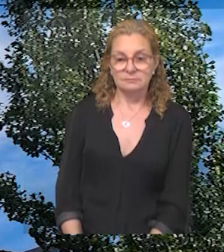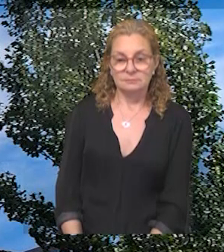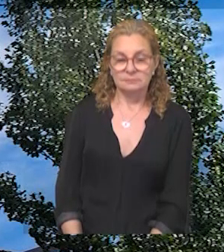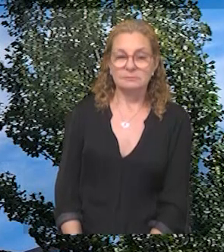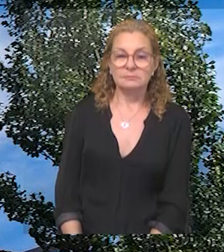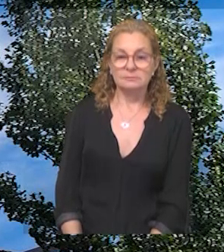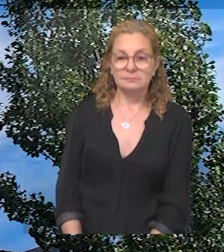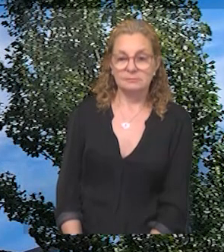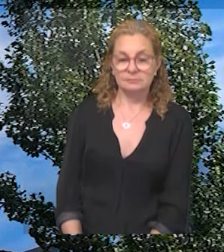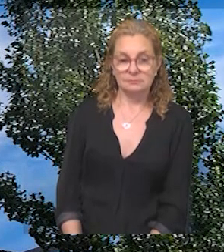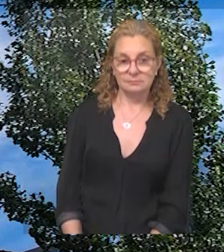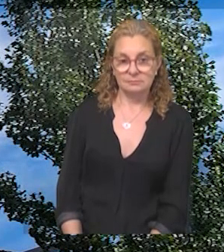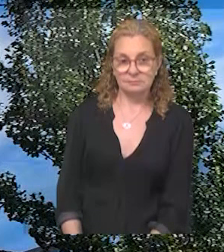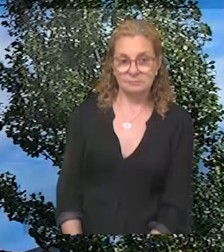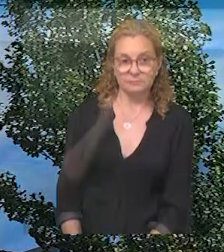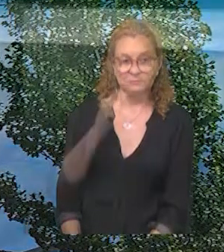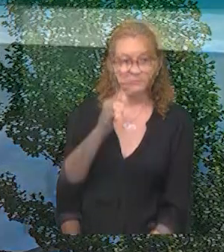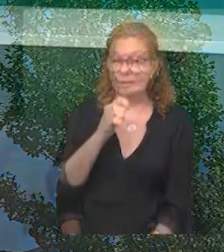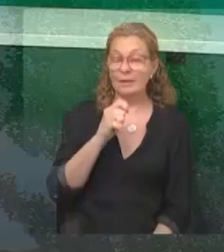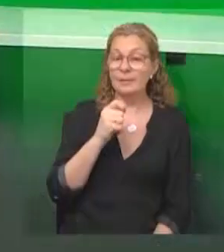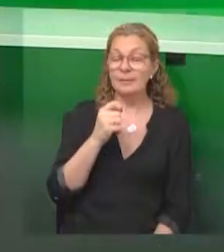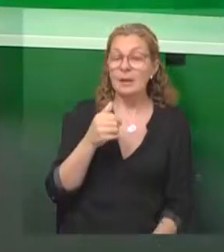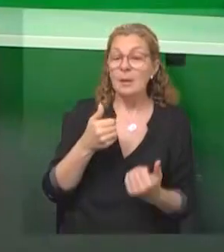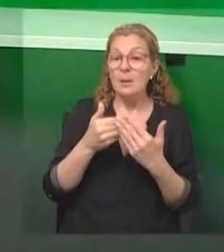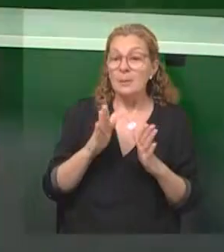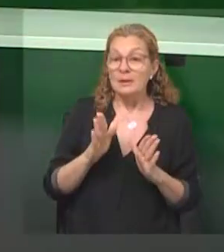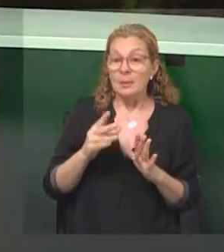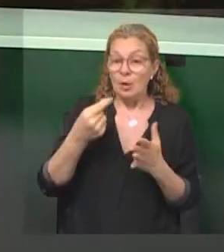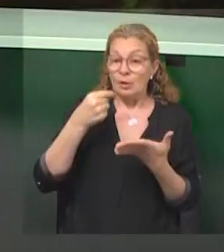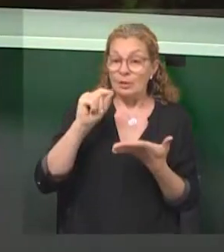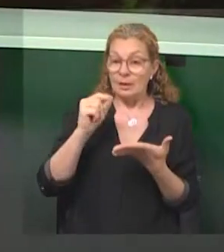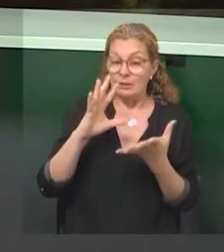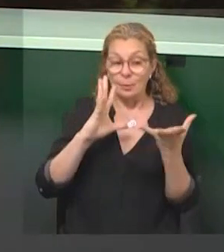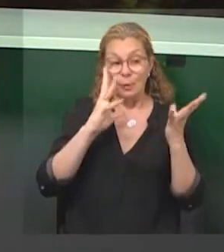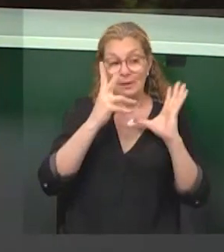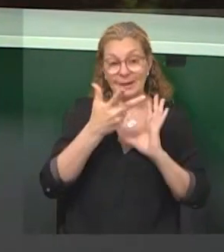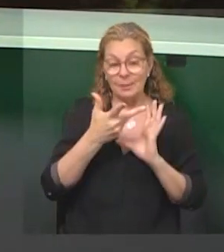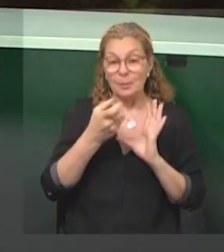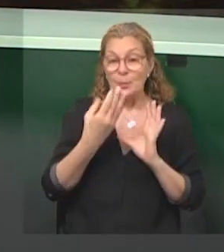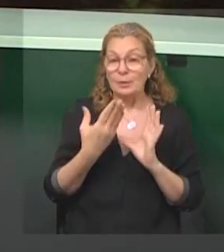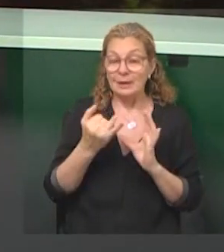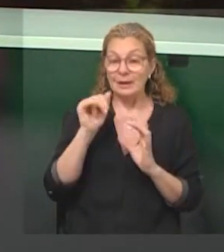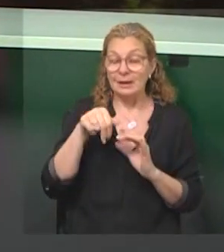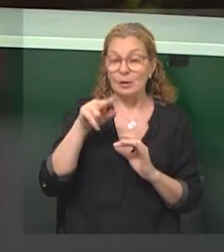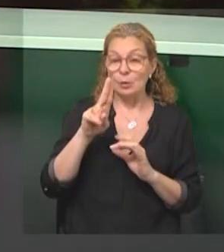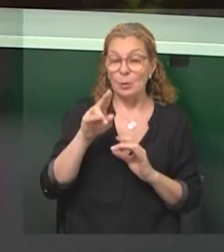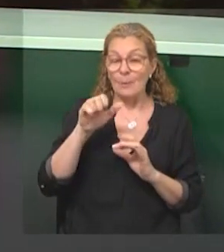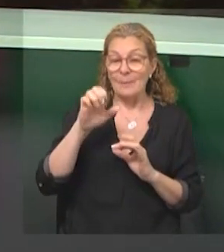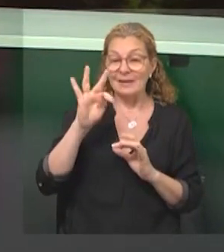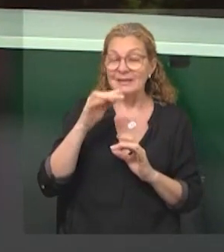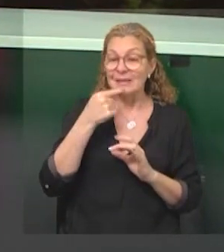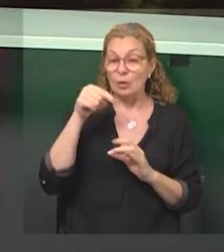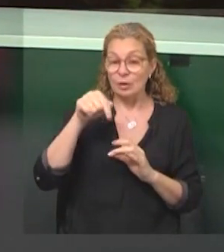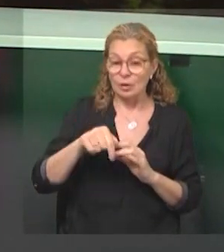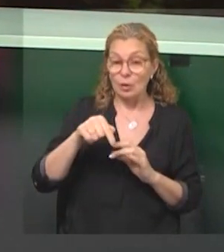la ciudad mercado de historias empezamos con datos meteorológicos porque inumet advirtió que entre